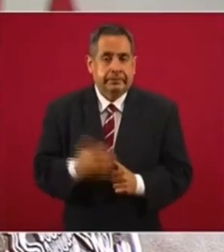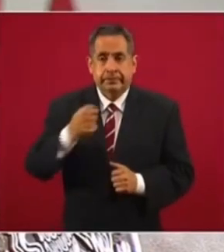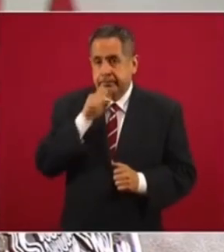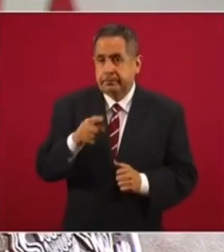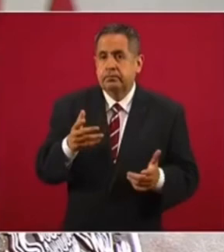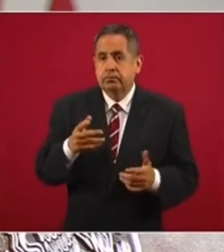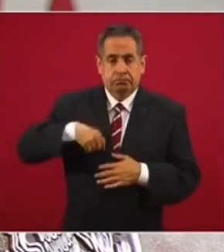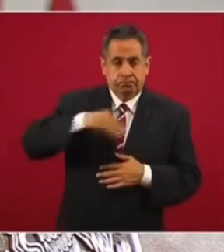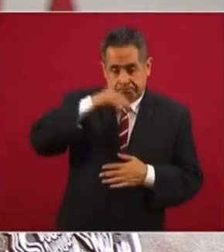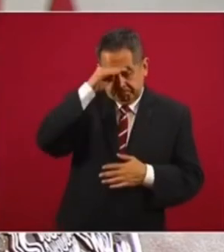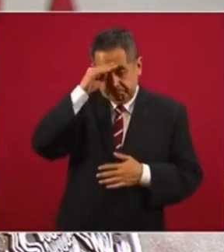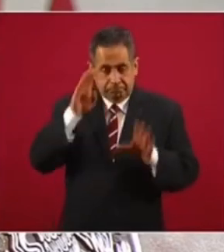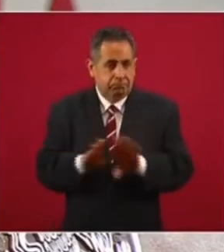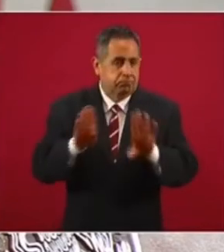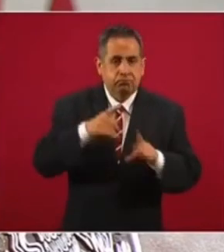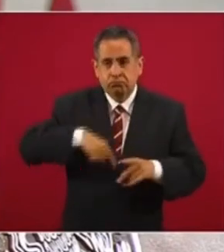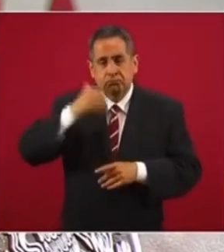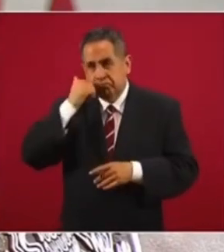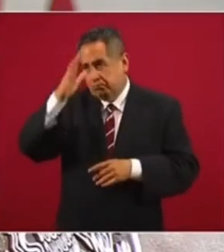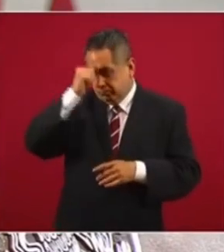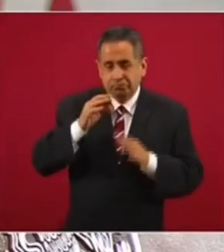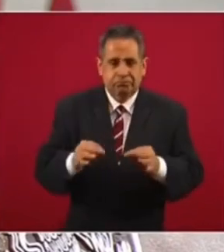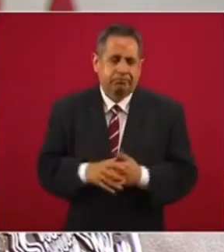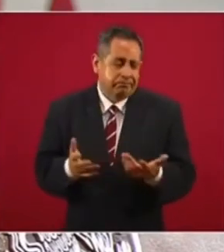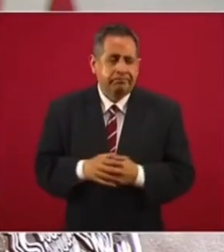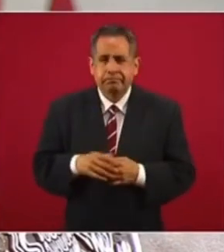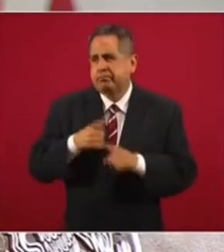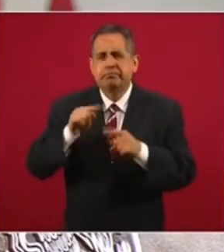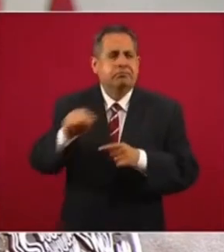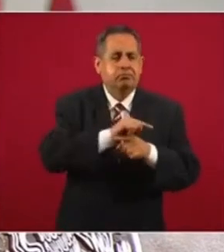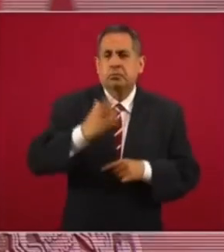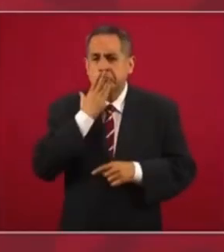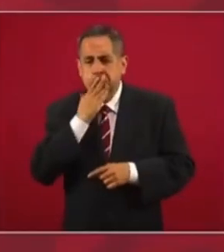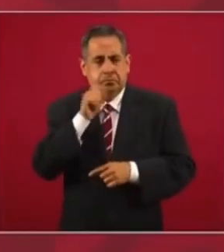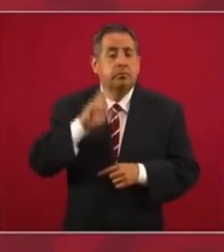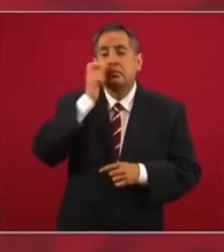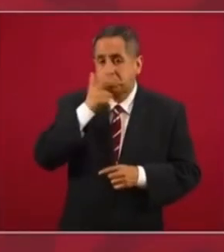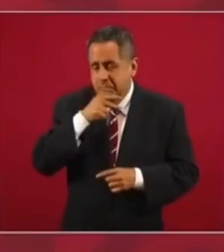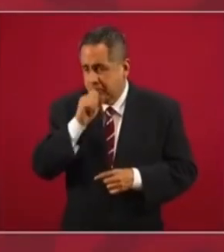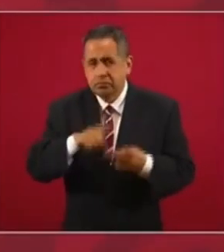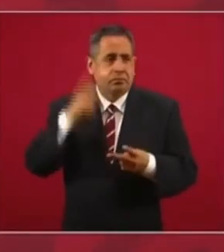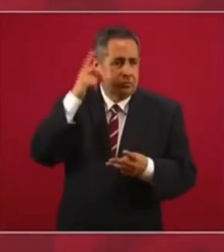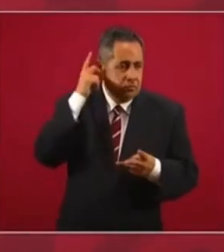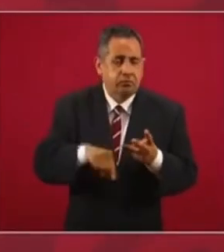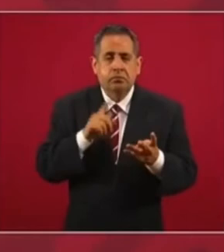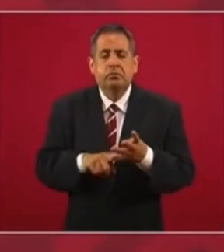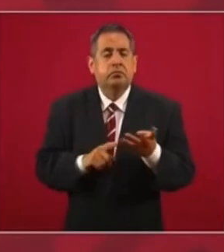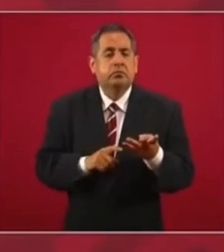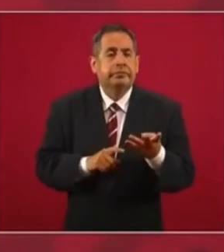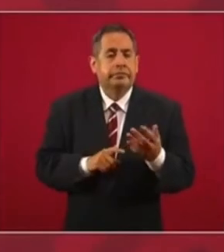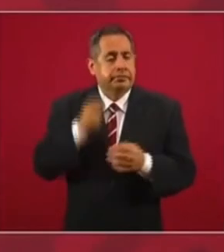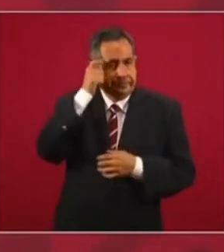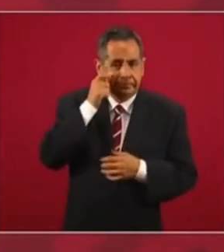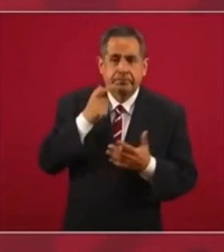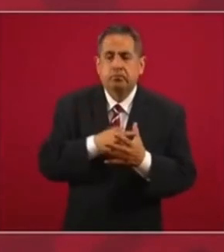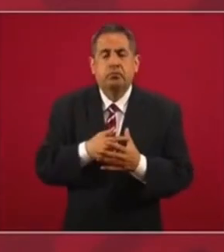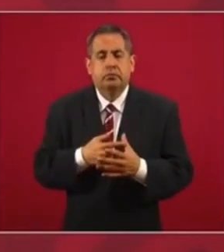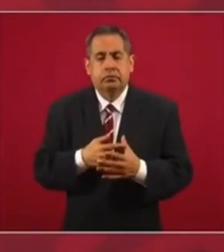y estamos conciliando, buscando acuerdos en dos lados: Sonora, Chihuahua, Durango,